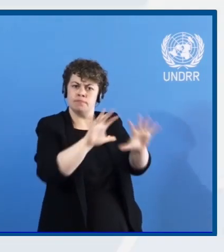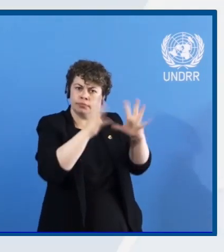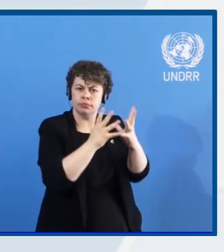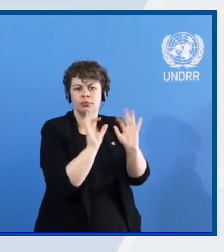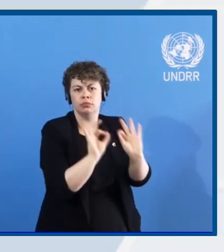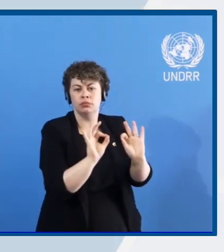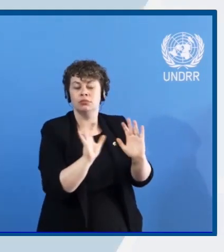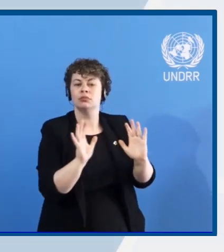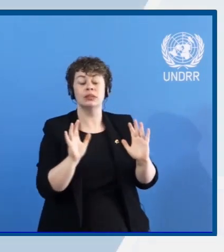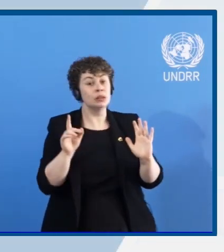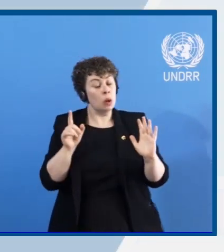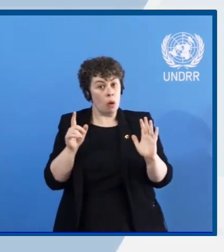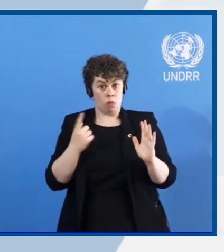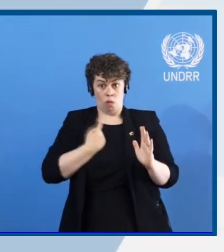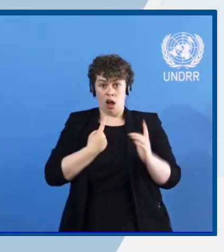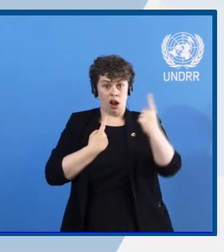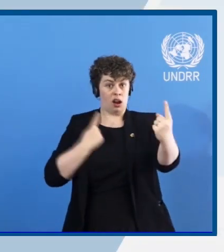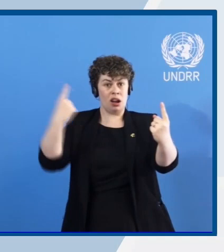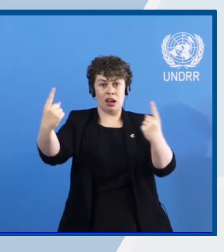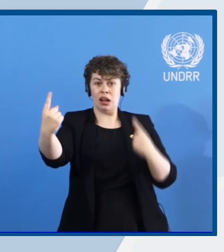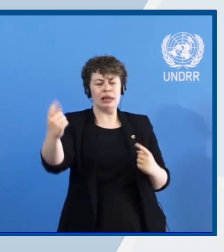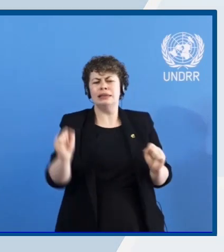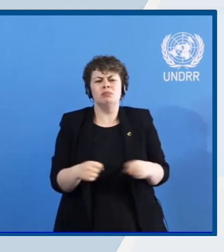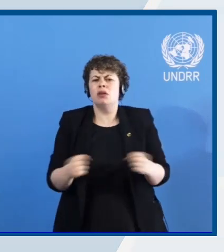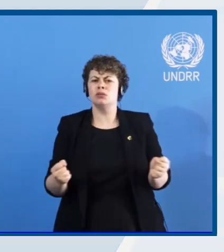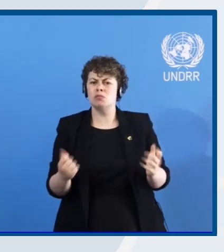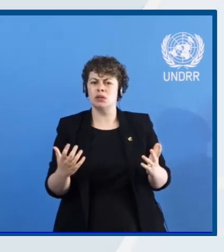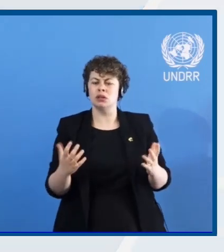del Estado debe ser el punto de